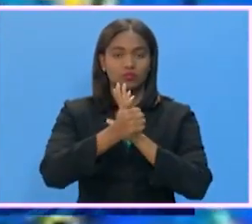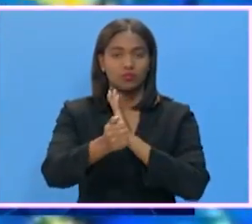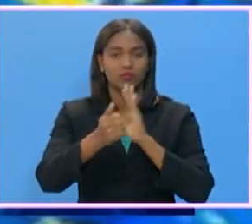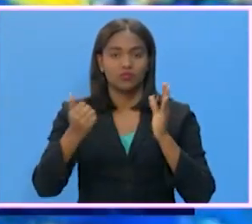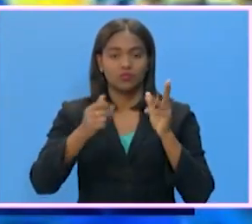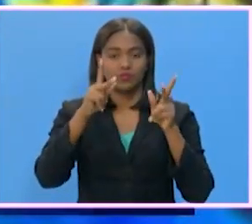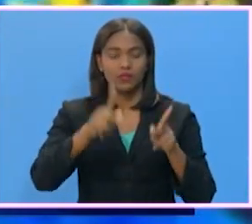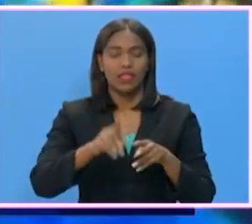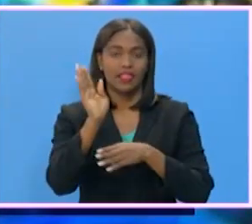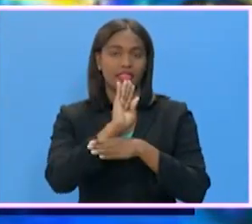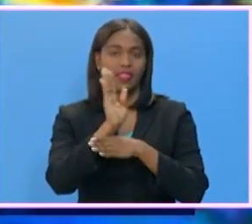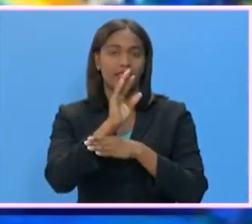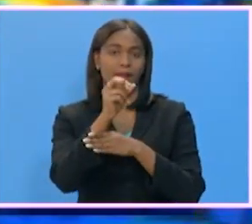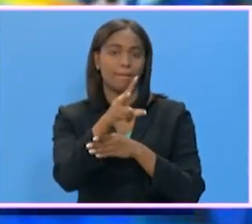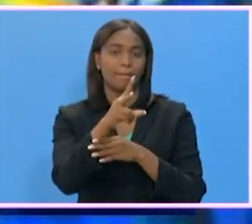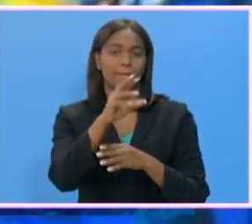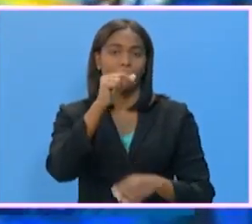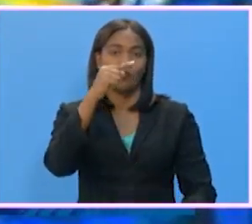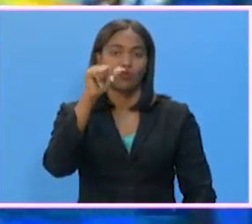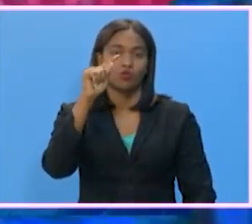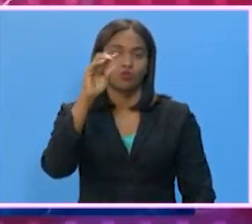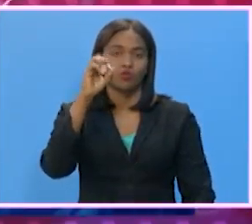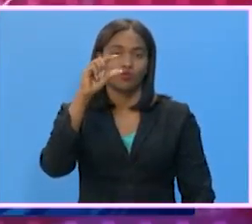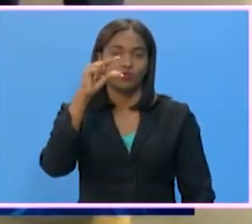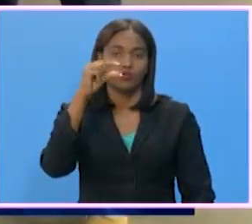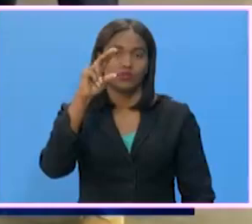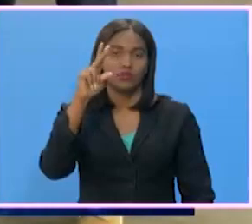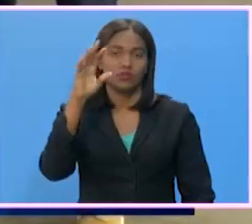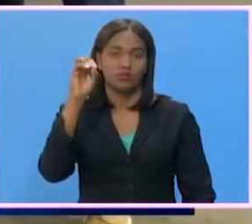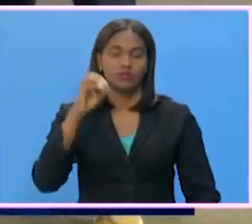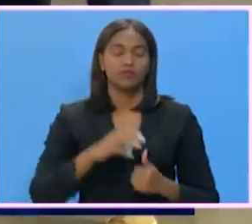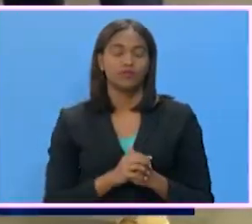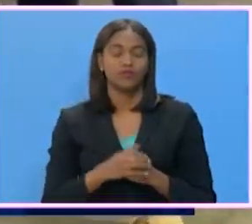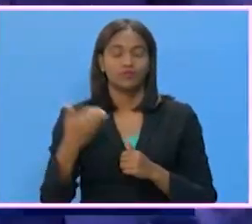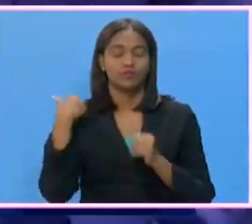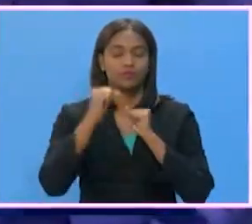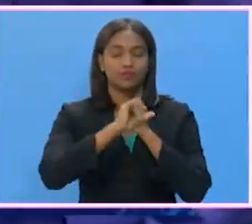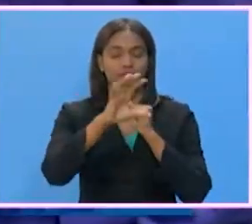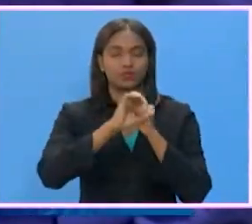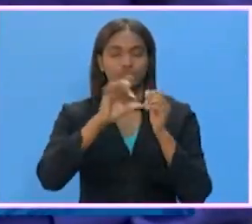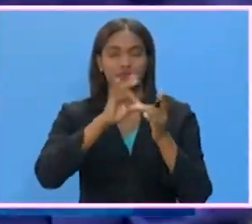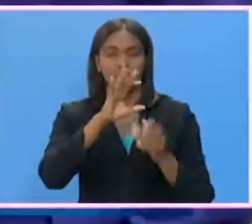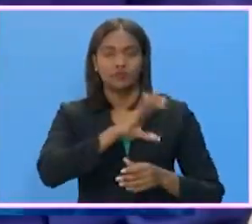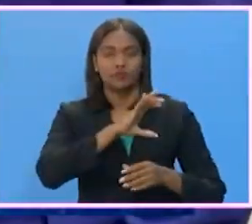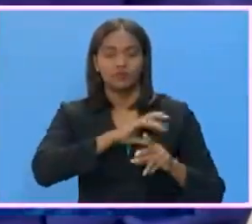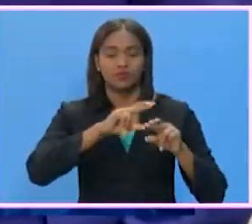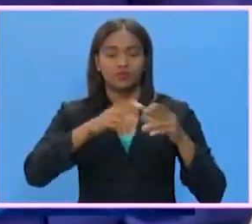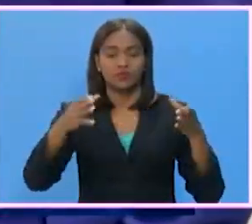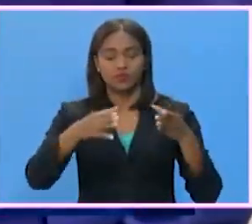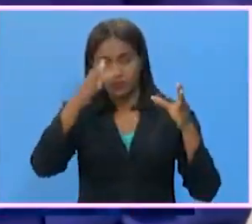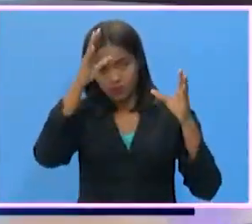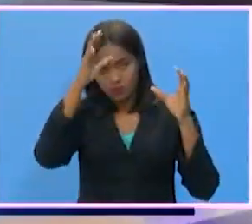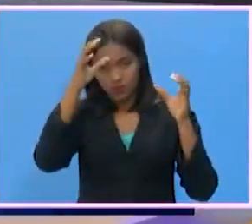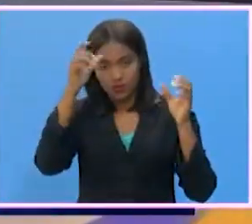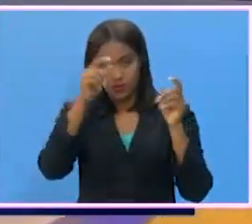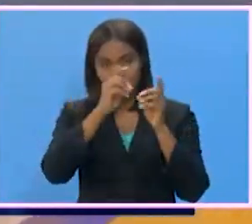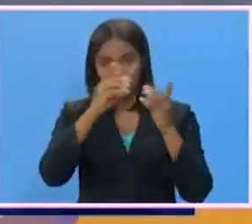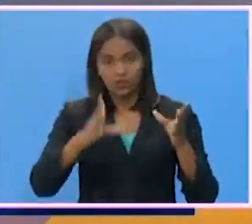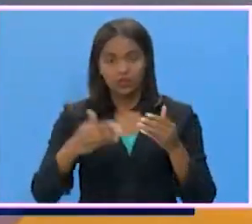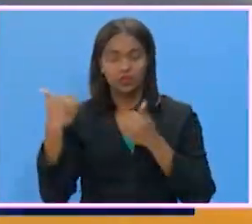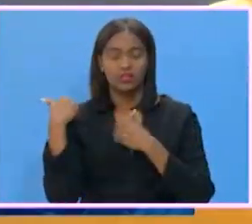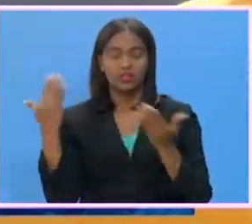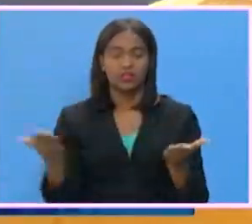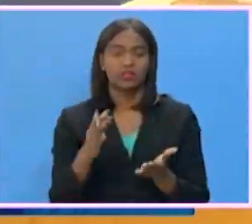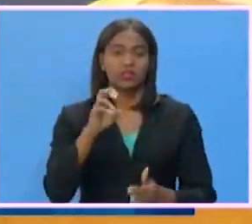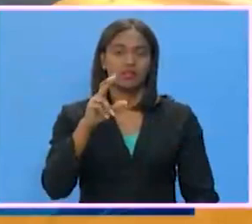productor de televisión Augusto Guerrero. Vocero de la presidencia se reúne con el director general de esta